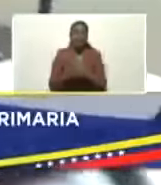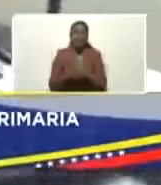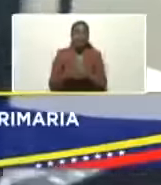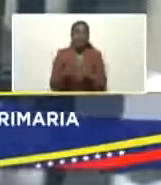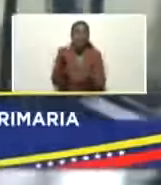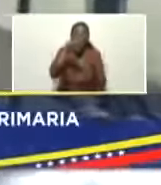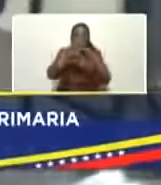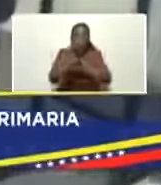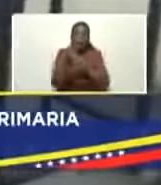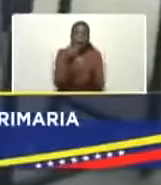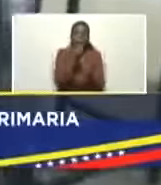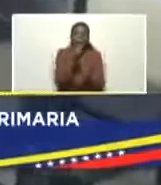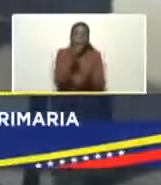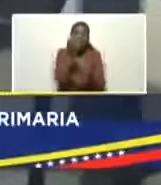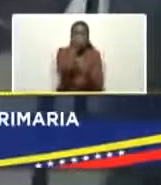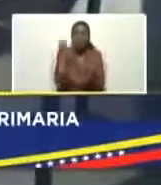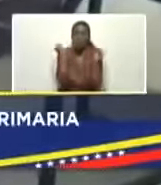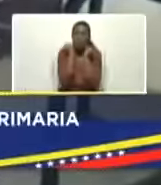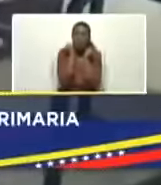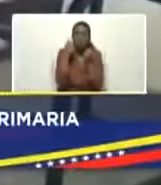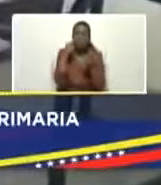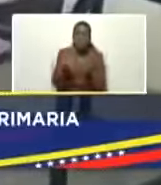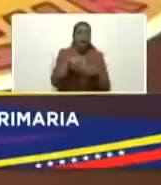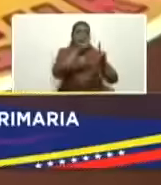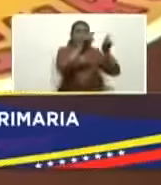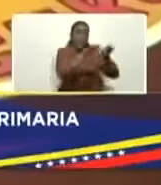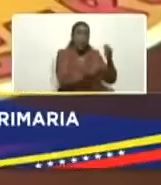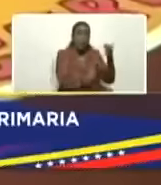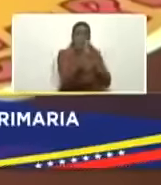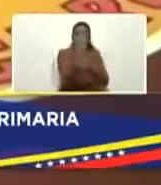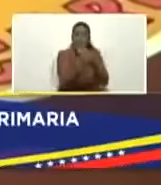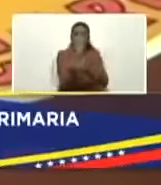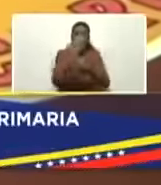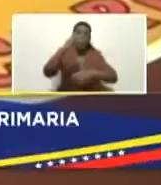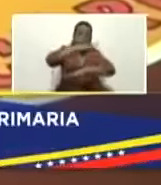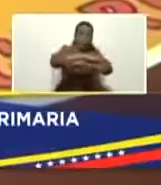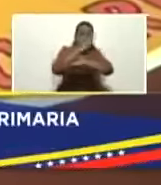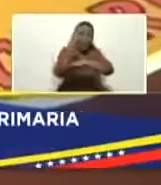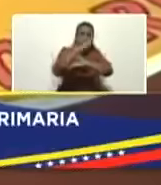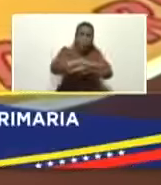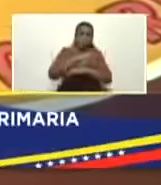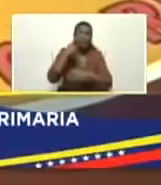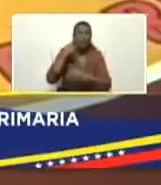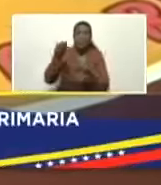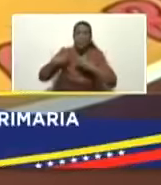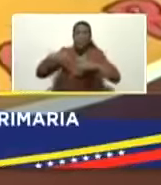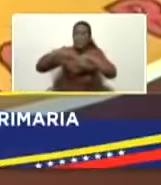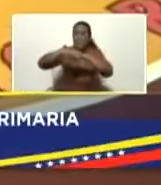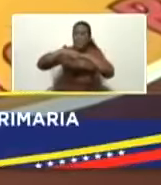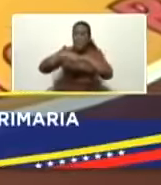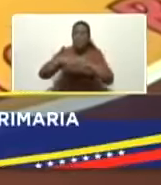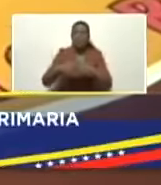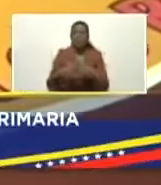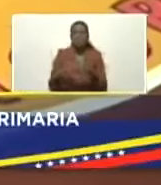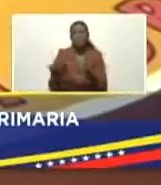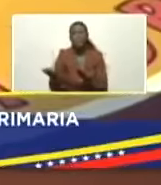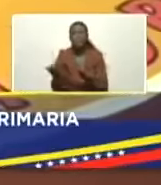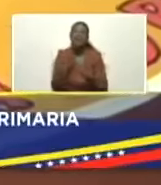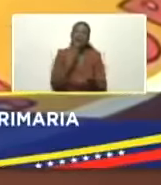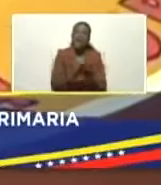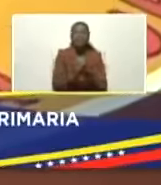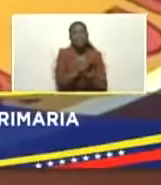congelador, computadora e impresora, uniformes, zapatos.